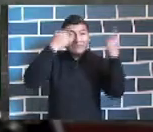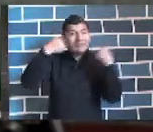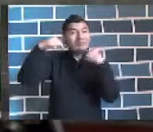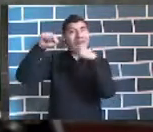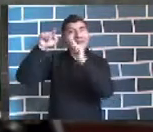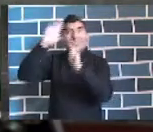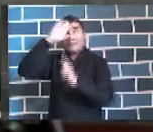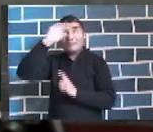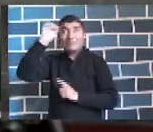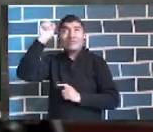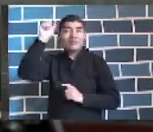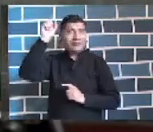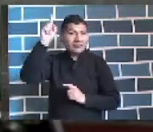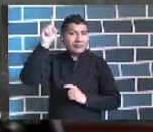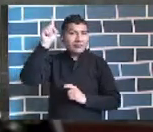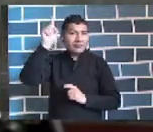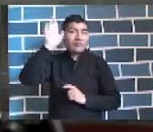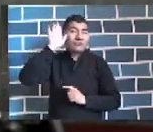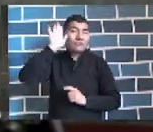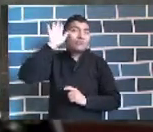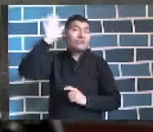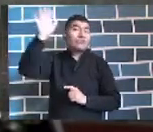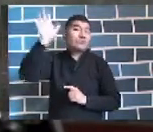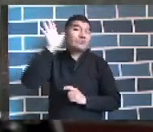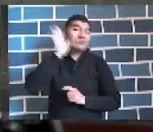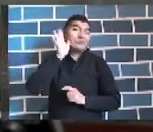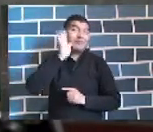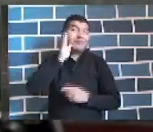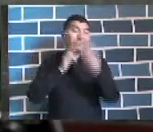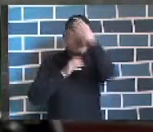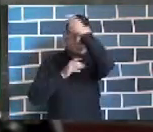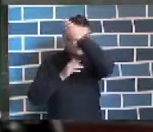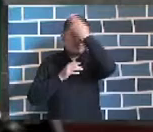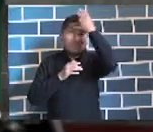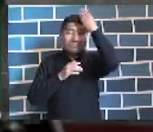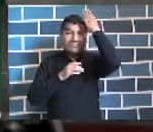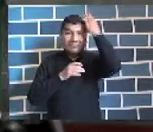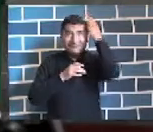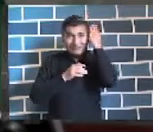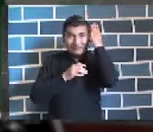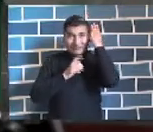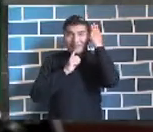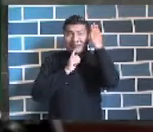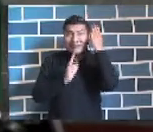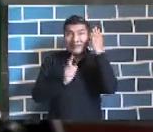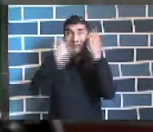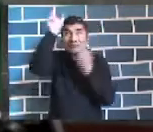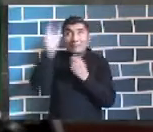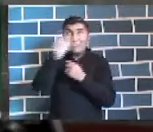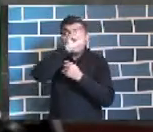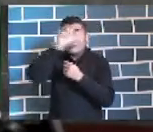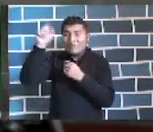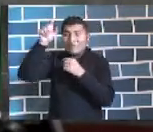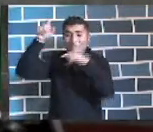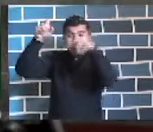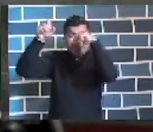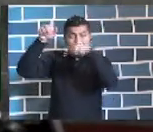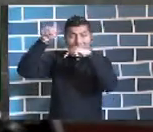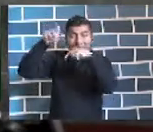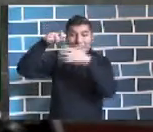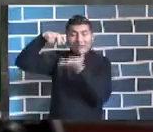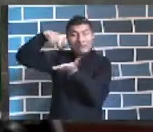Él. Su madre, la Virgen María, estuvo al pie de la cruz porque amaba a su